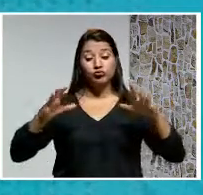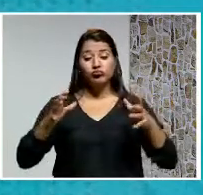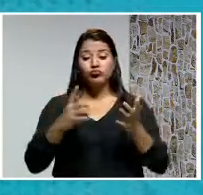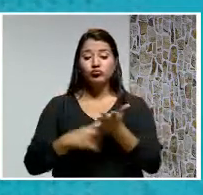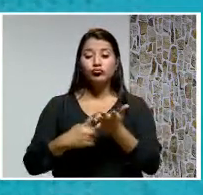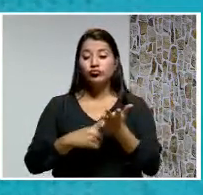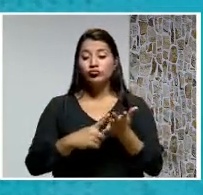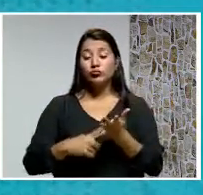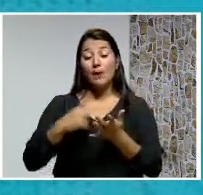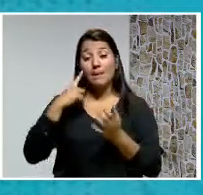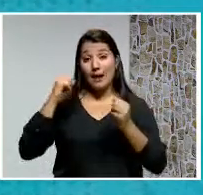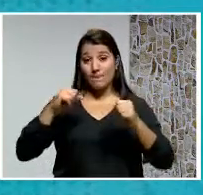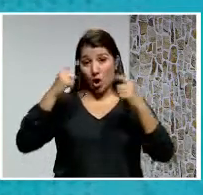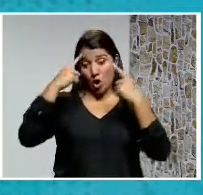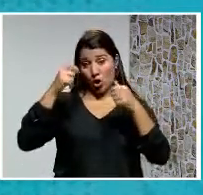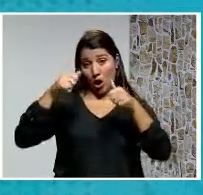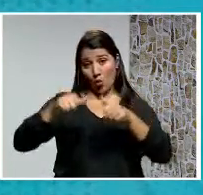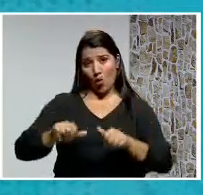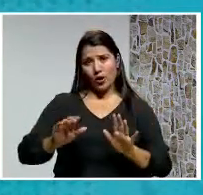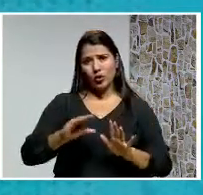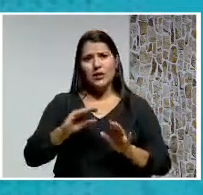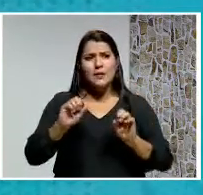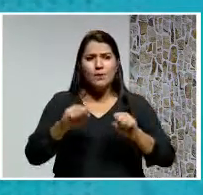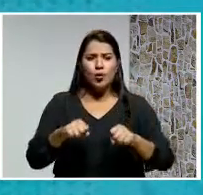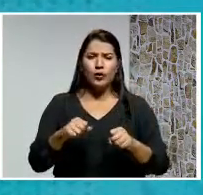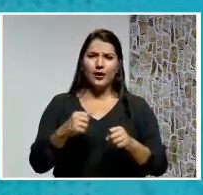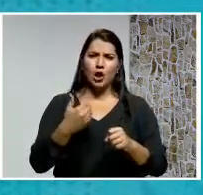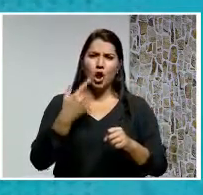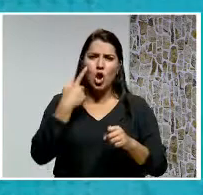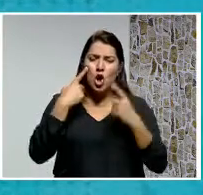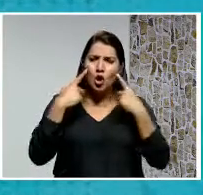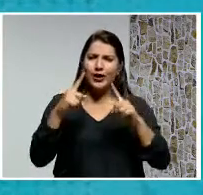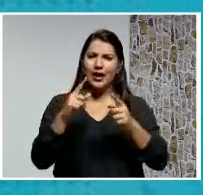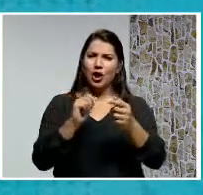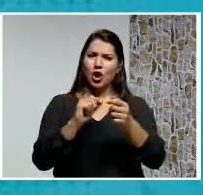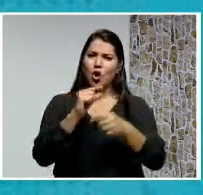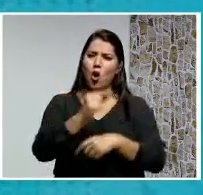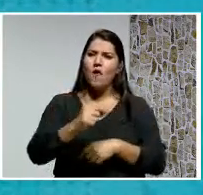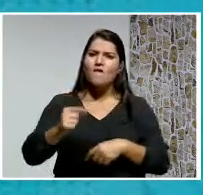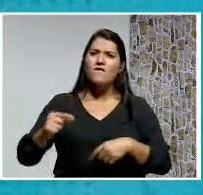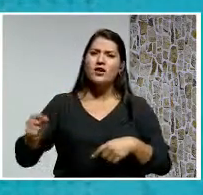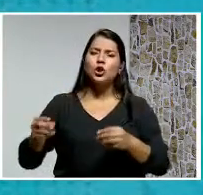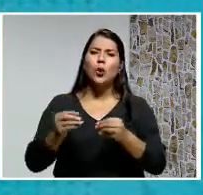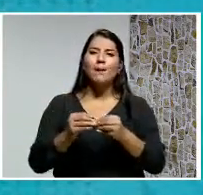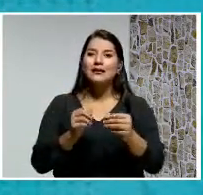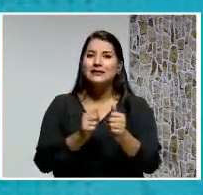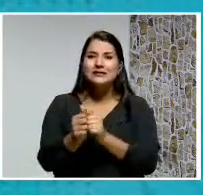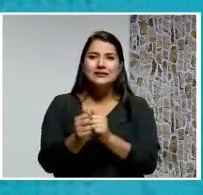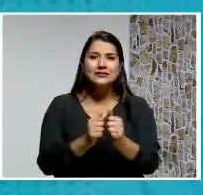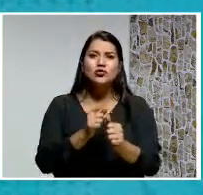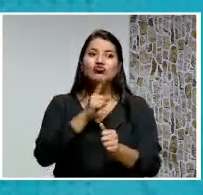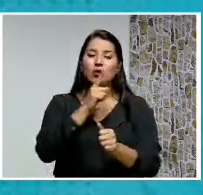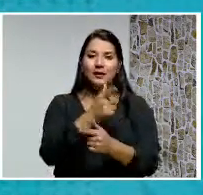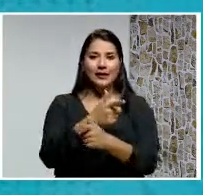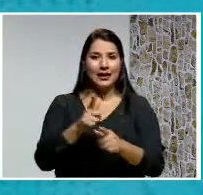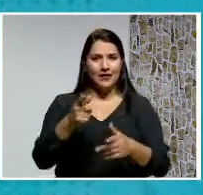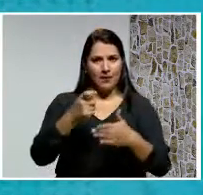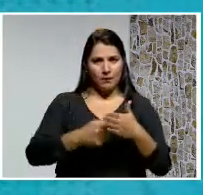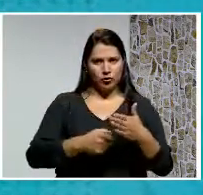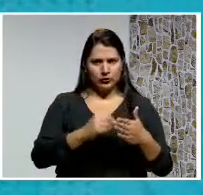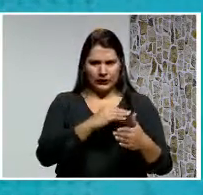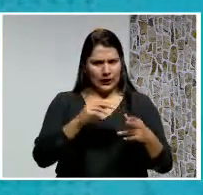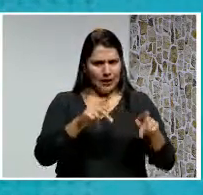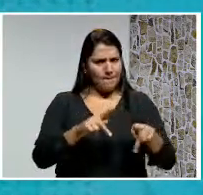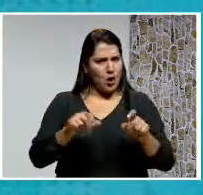término y hacer este depósito más competitivo, que en realidad sea un depósito libre y que nuestros visitantes puedan venir aquí